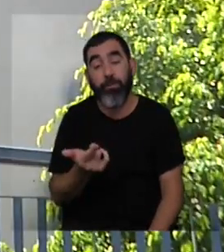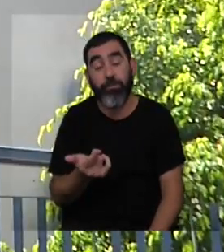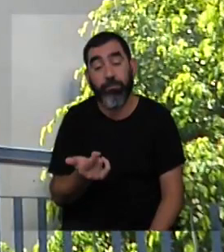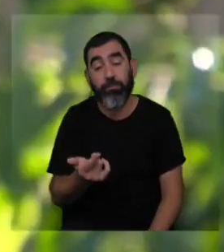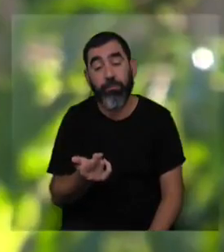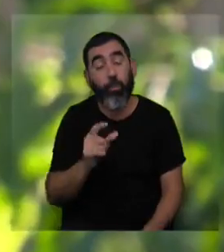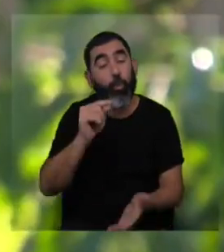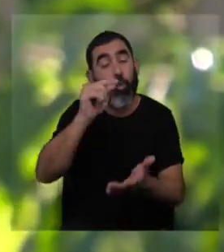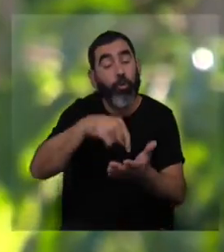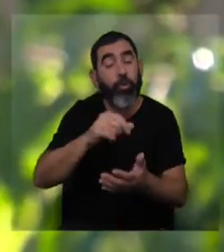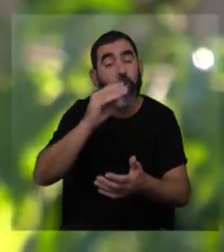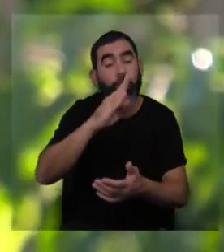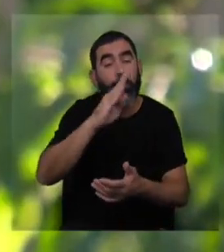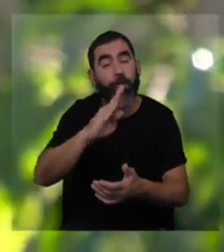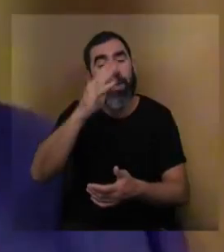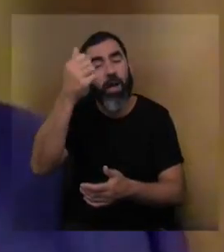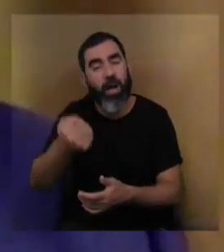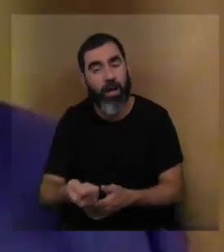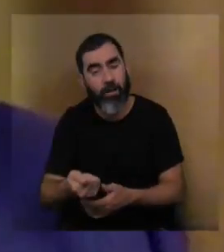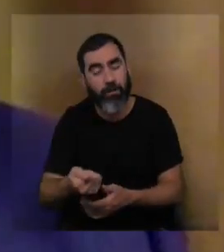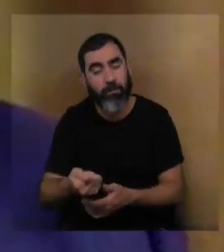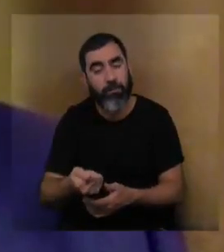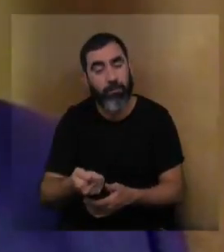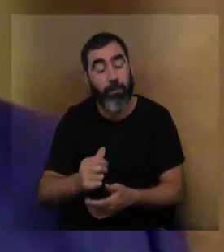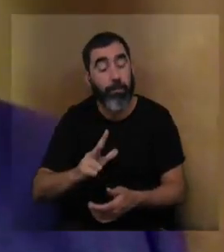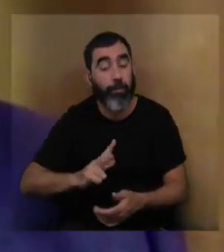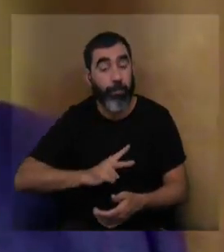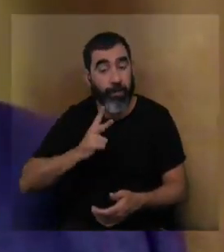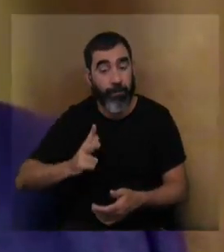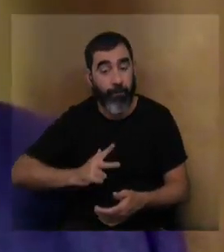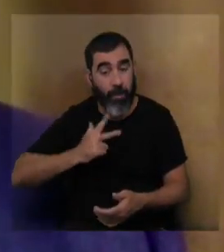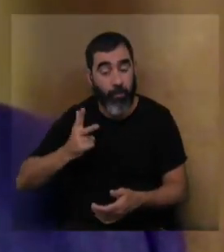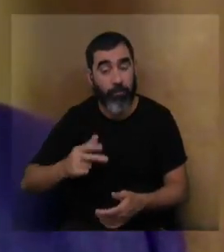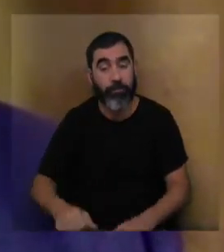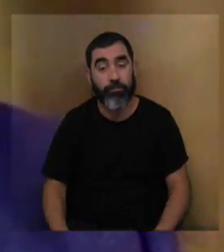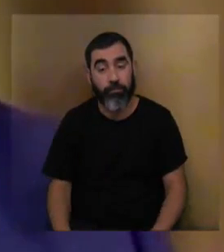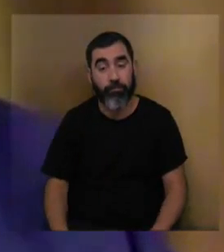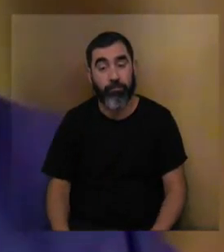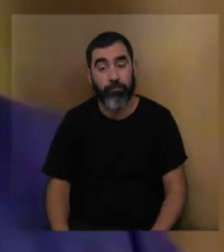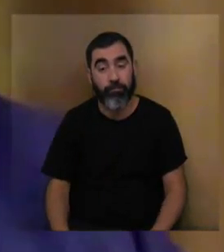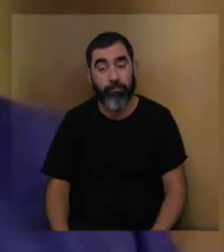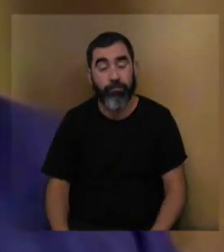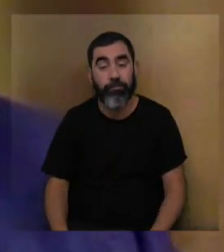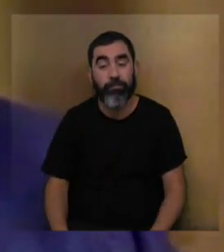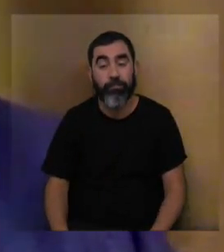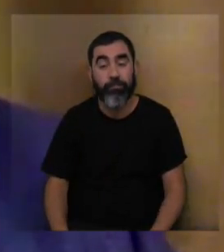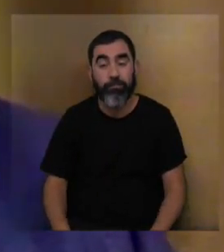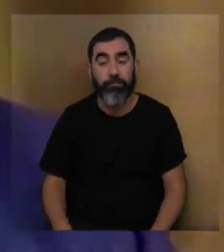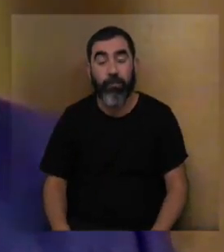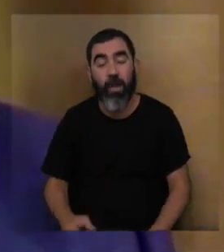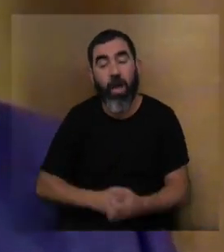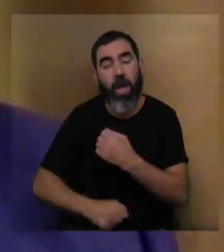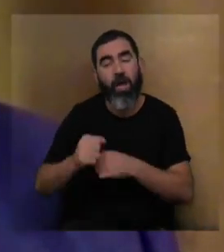aquellos contratos PPA con los generadores privados, ¿verdad? Que empezaron allá por